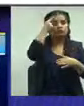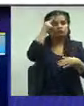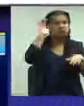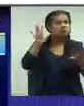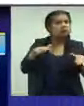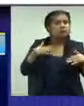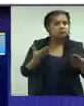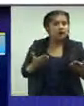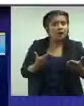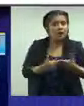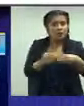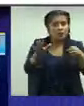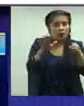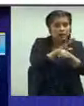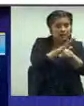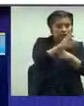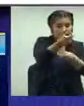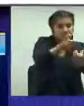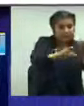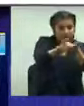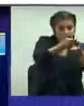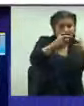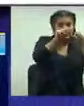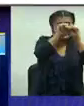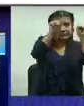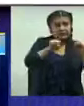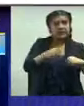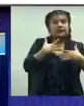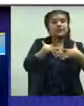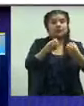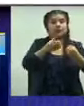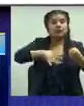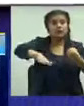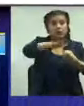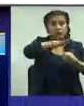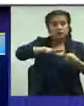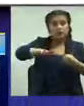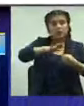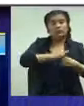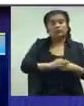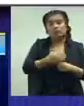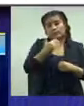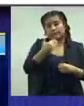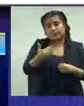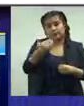ese desabastecimiento que tiene el sistema de salud generalizado. Gracias.